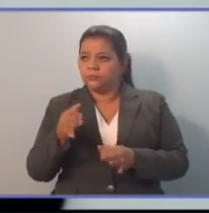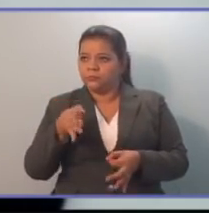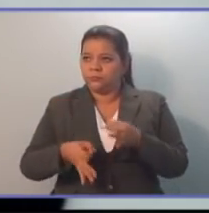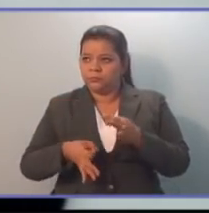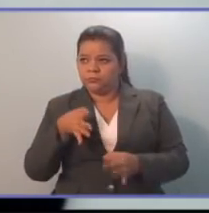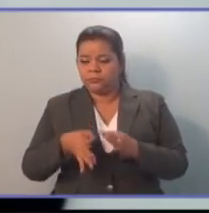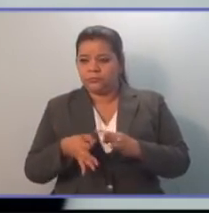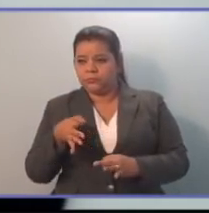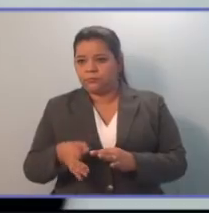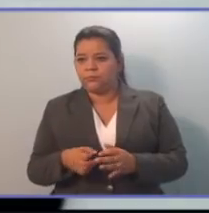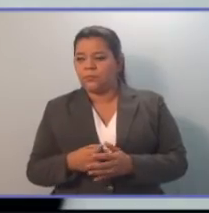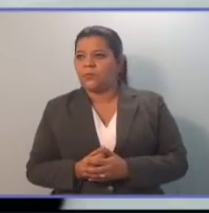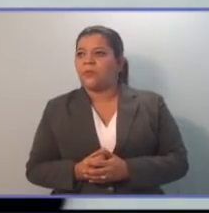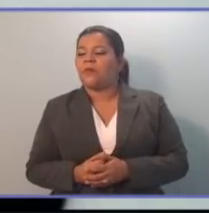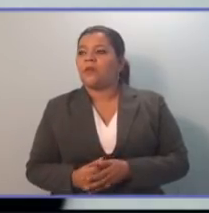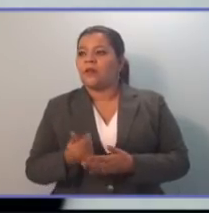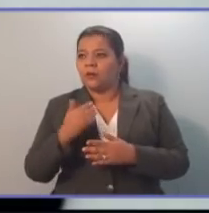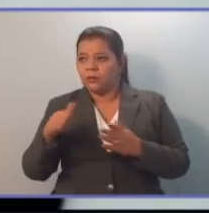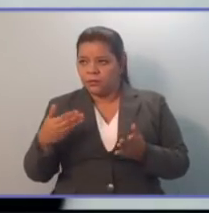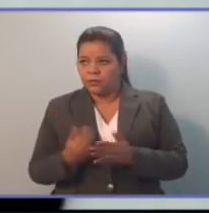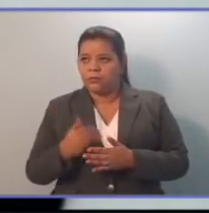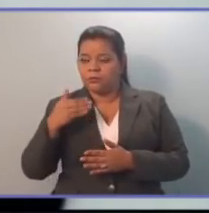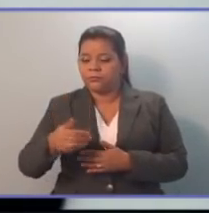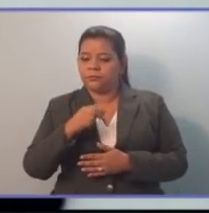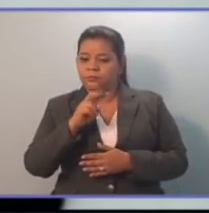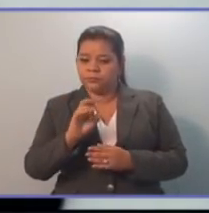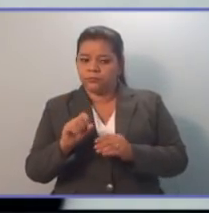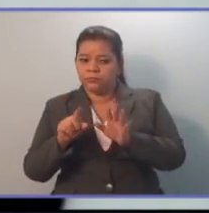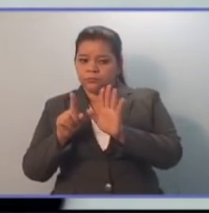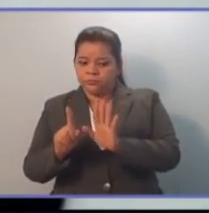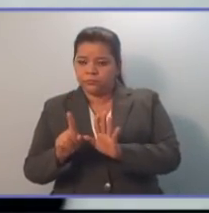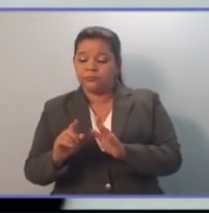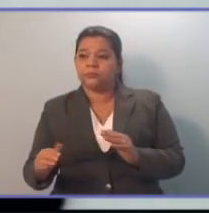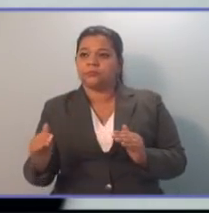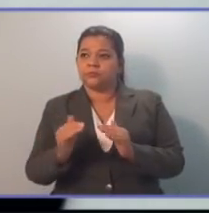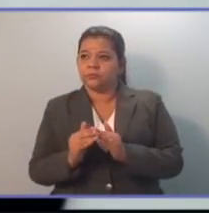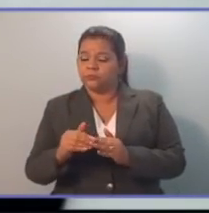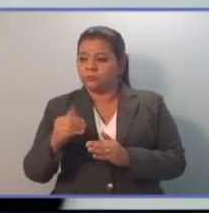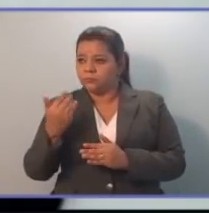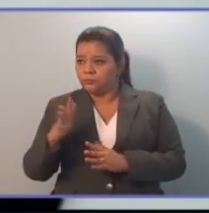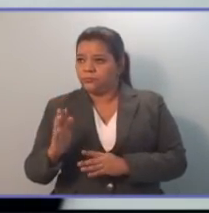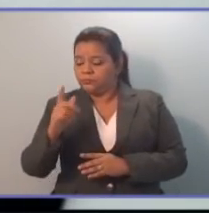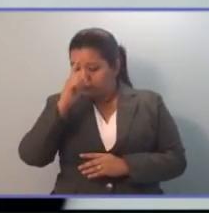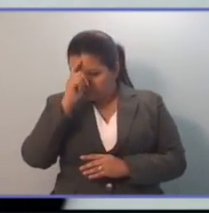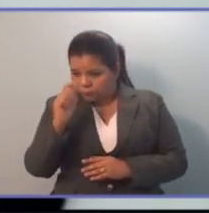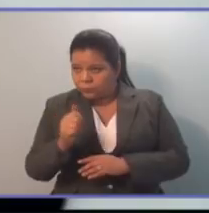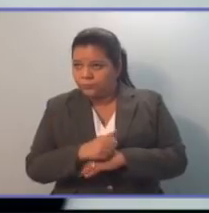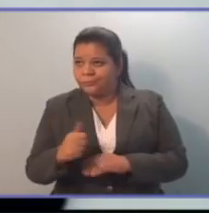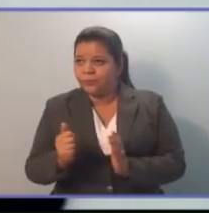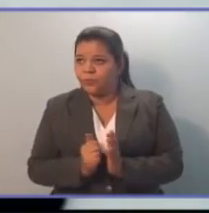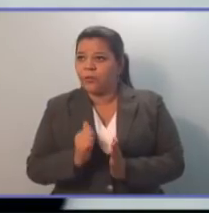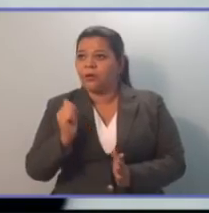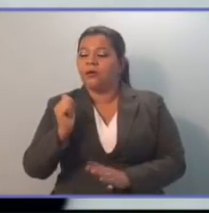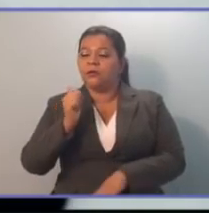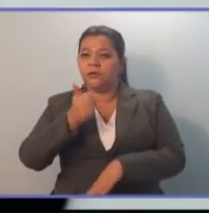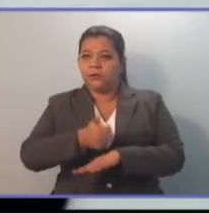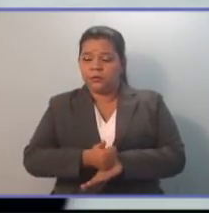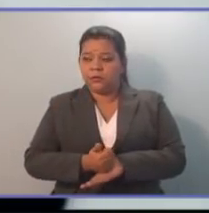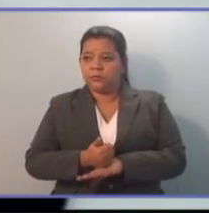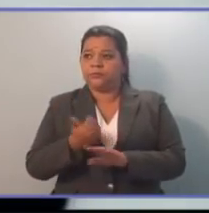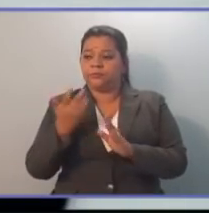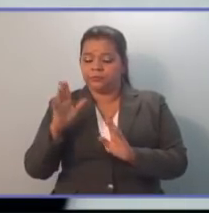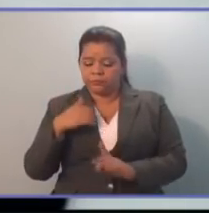a la aceptación del gremio en el 2006, y también esta honorable asamblea determina que